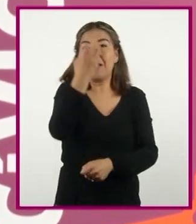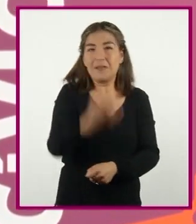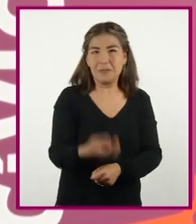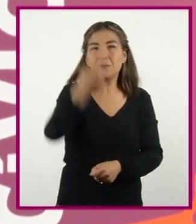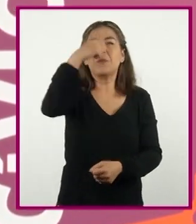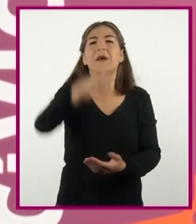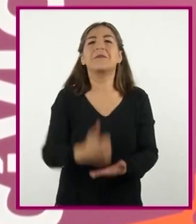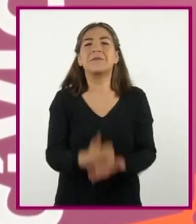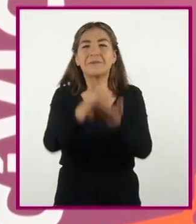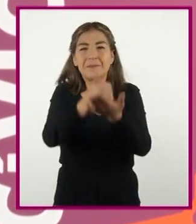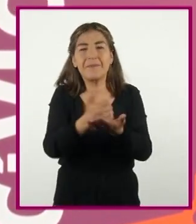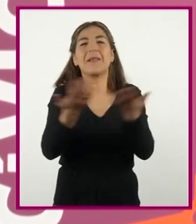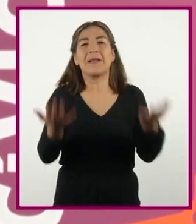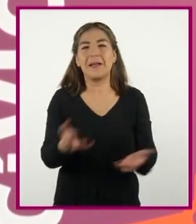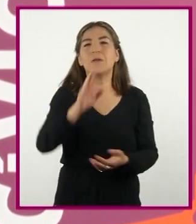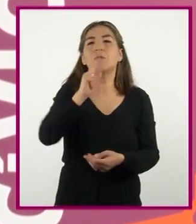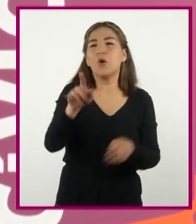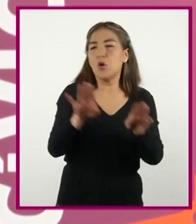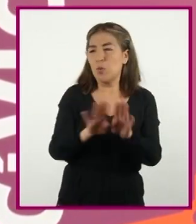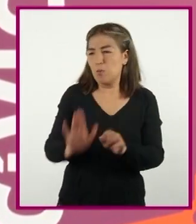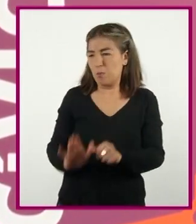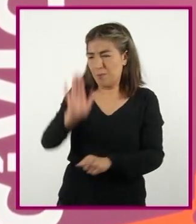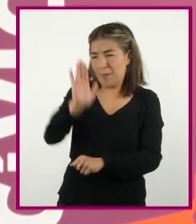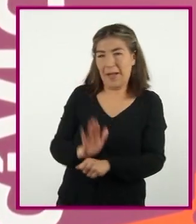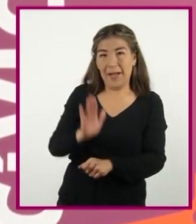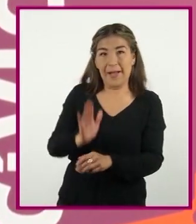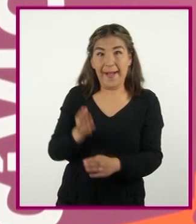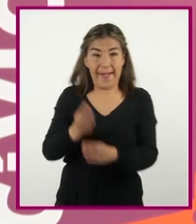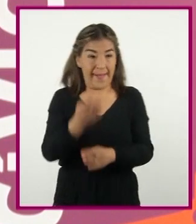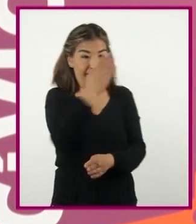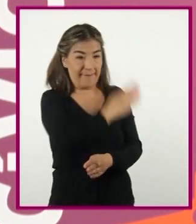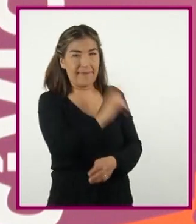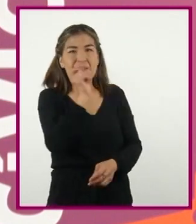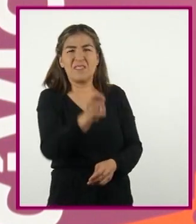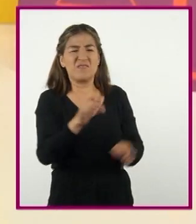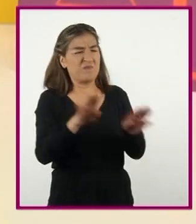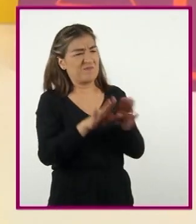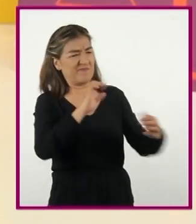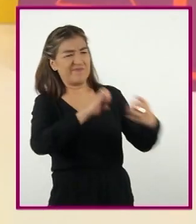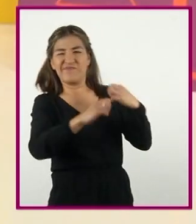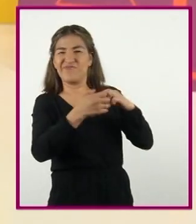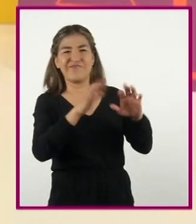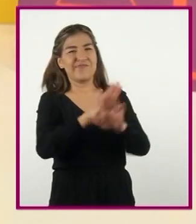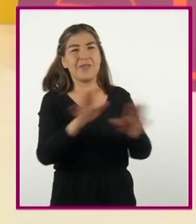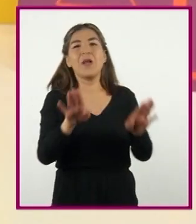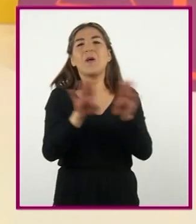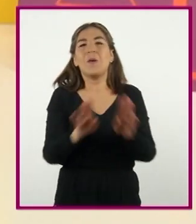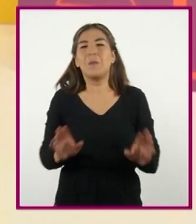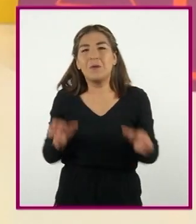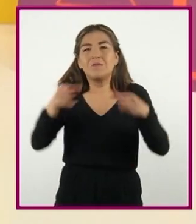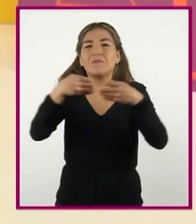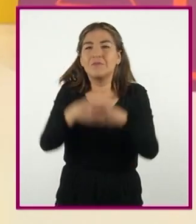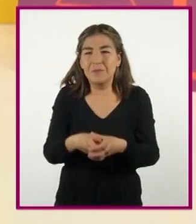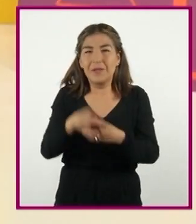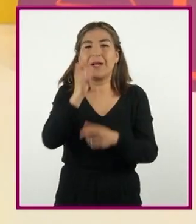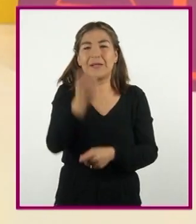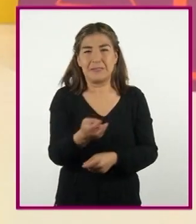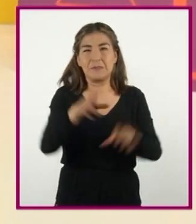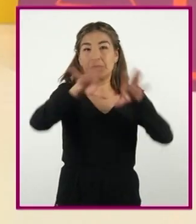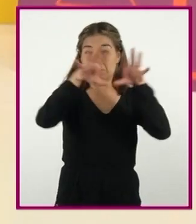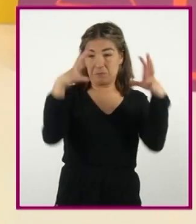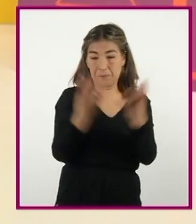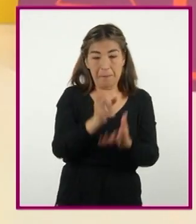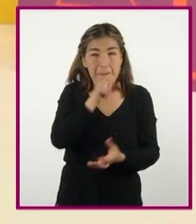ayudaría a ver nuestras semejanzas antes que nuestras diferencias. Como habitantes de un mismo planeta,